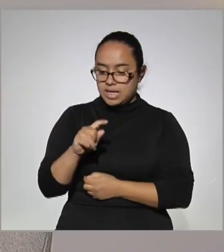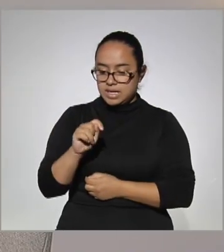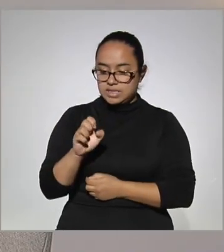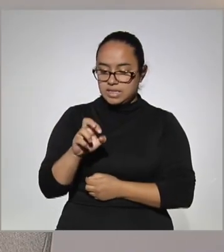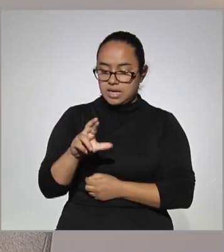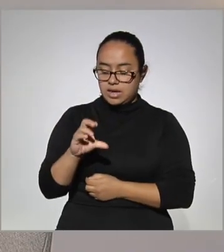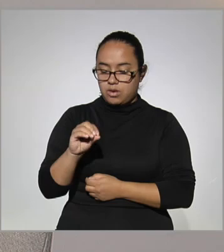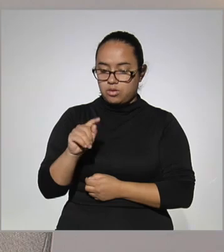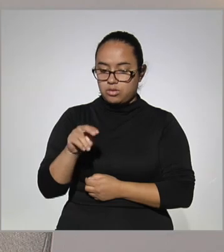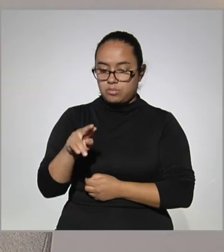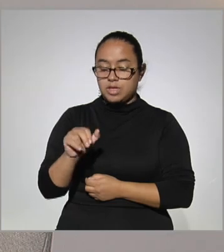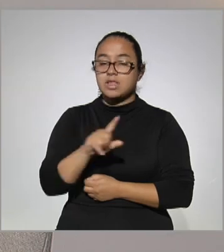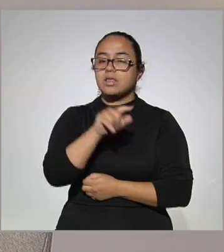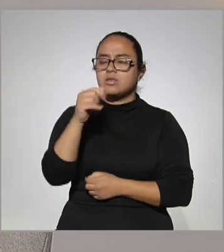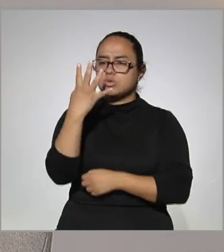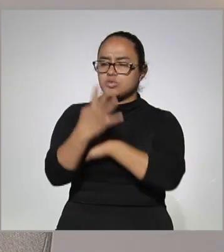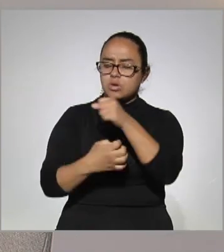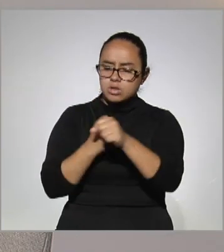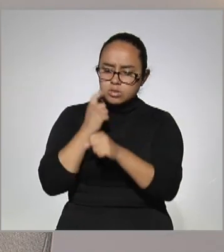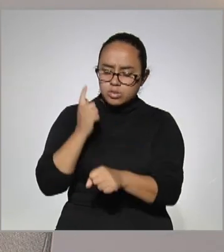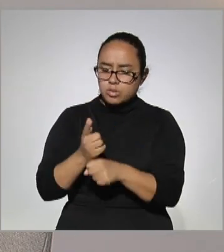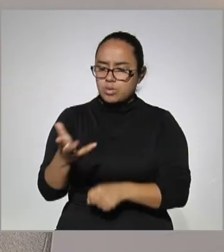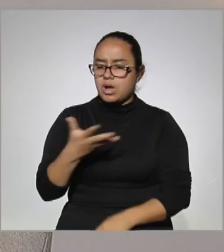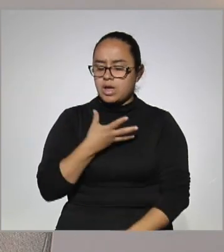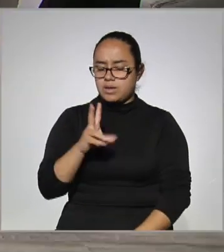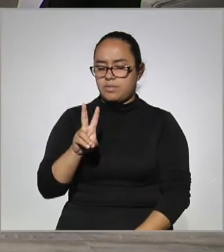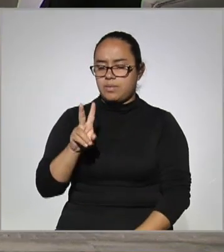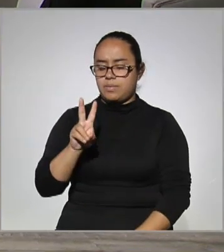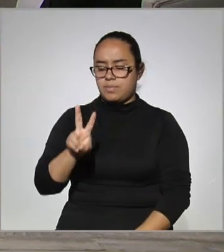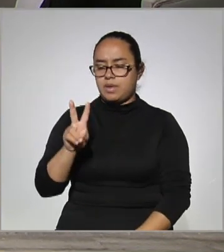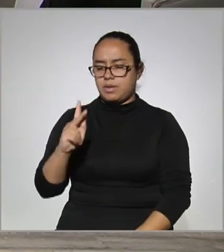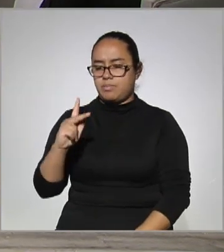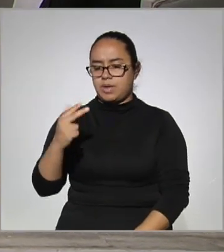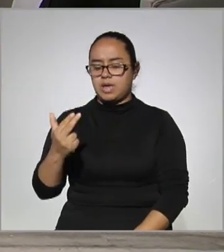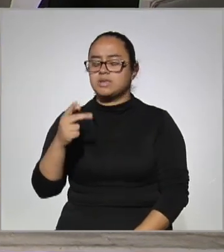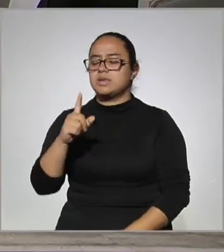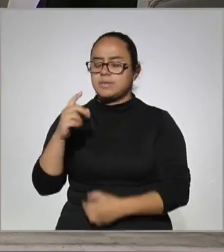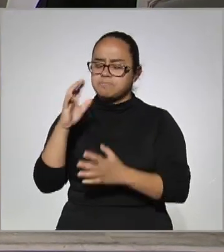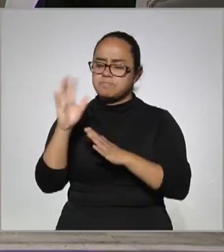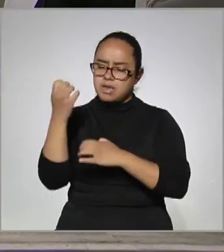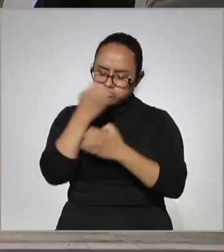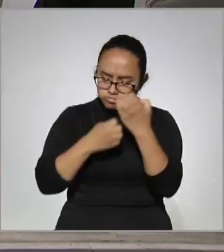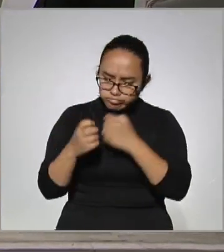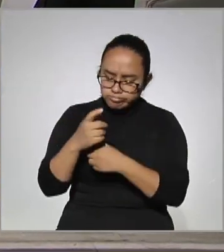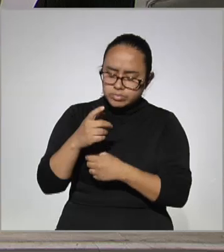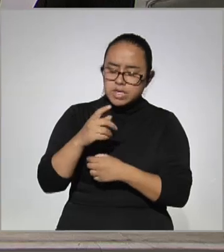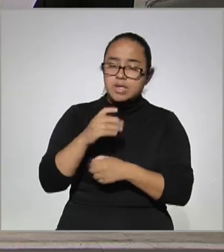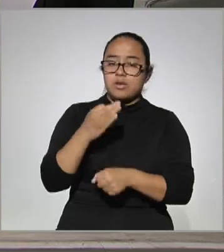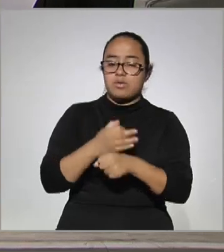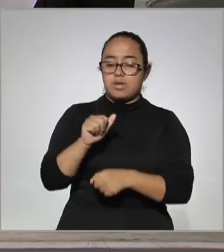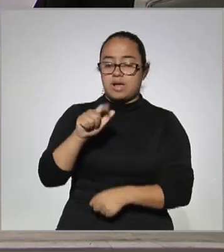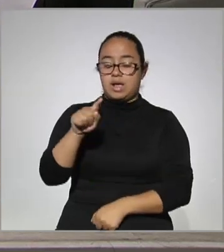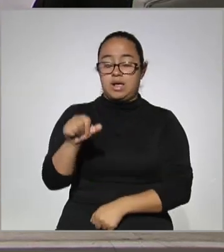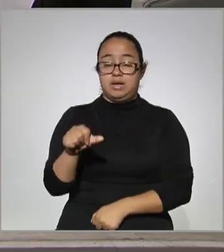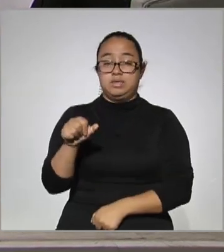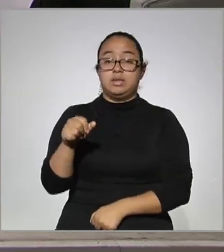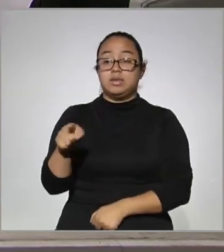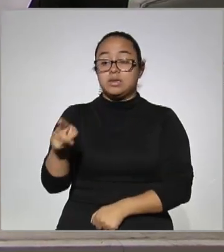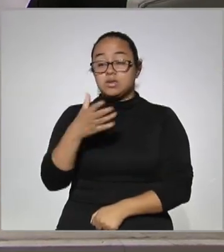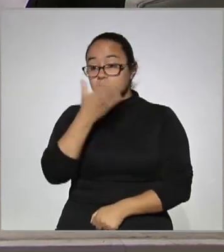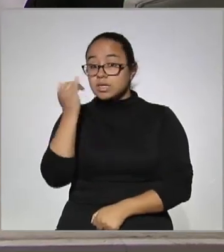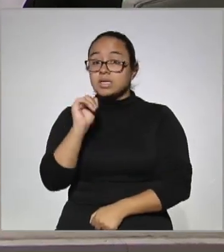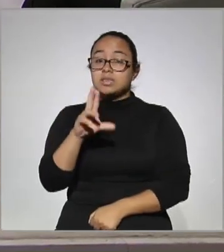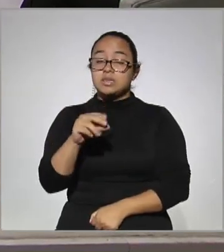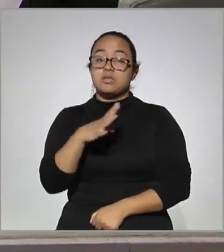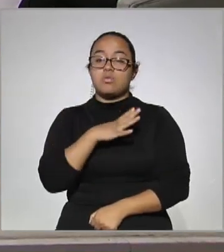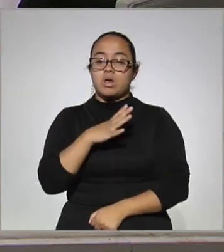4 años le detectaron virus del papiloma humano. Tuvo un tratamiento, le dieron de alta y pues nos está escuchando. No sabe si tiene o no